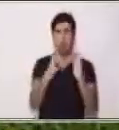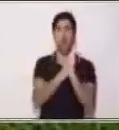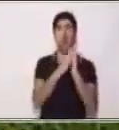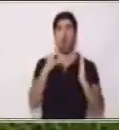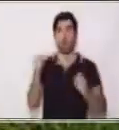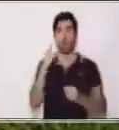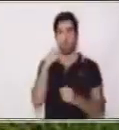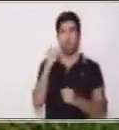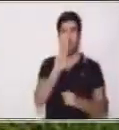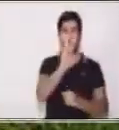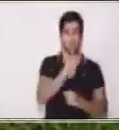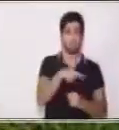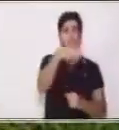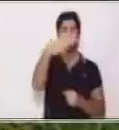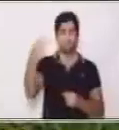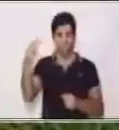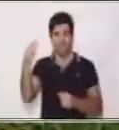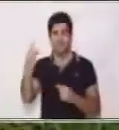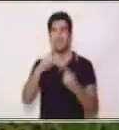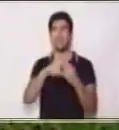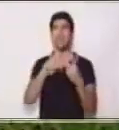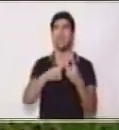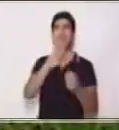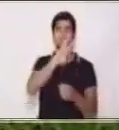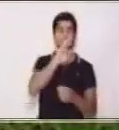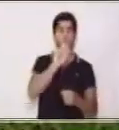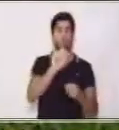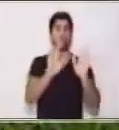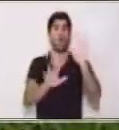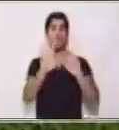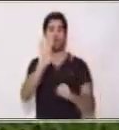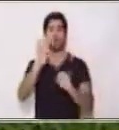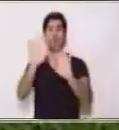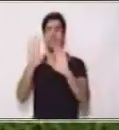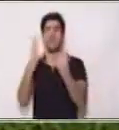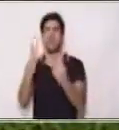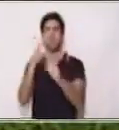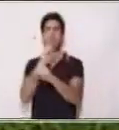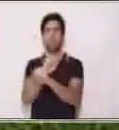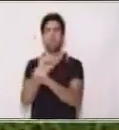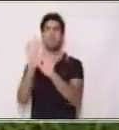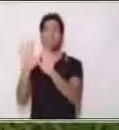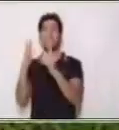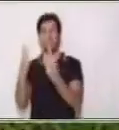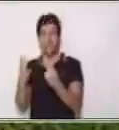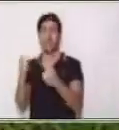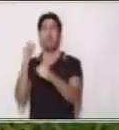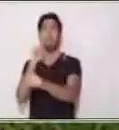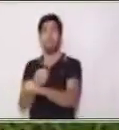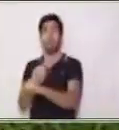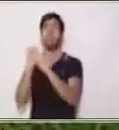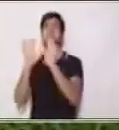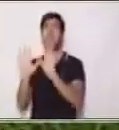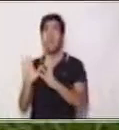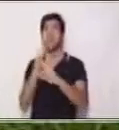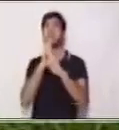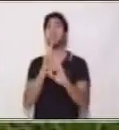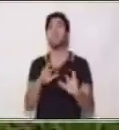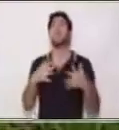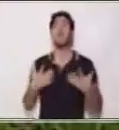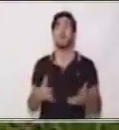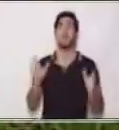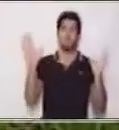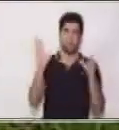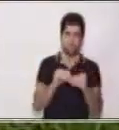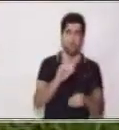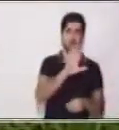altura. Multiplicando 3.1416 por 16 por 10, nos va a dar como resultado